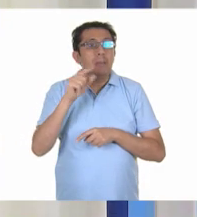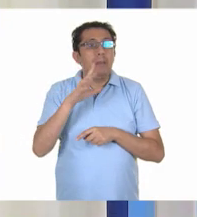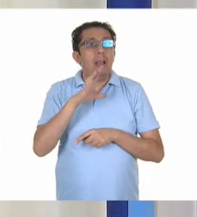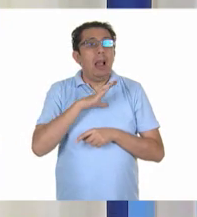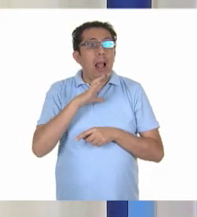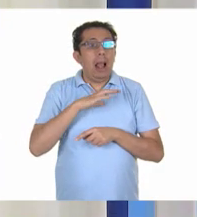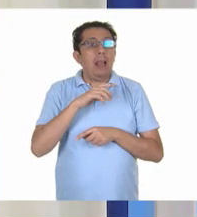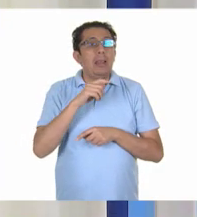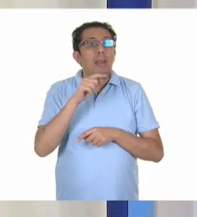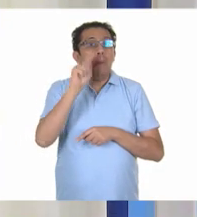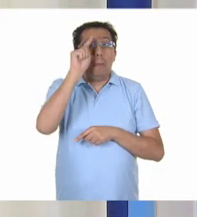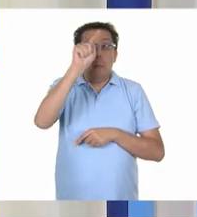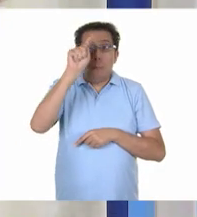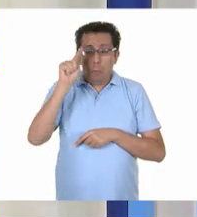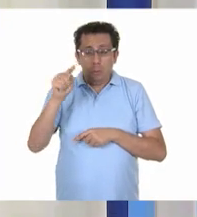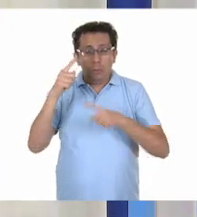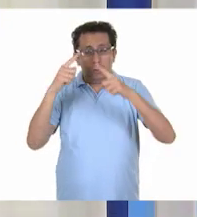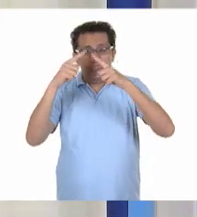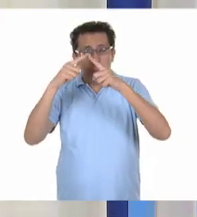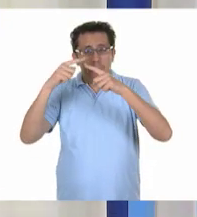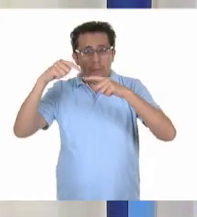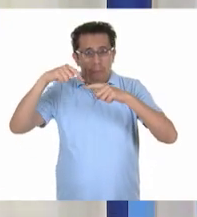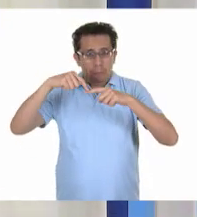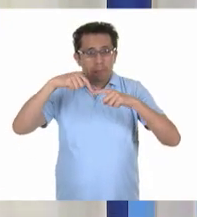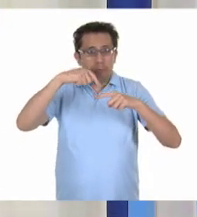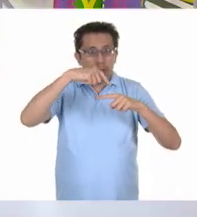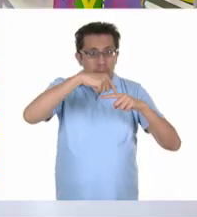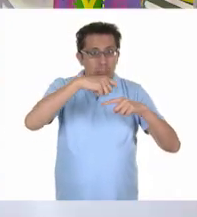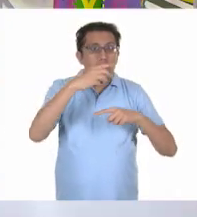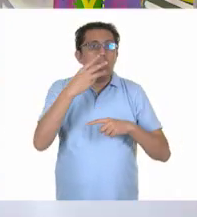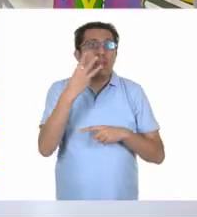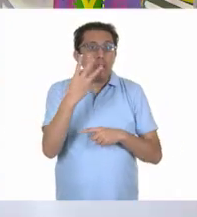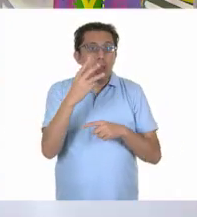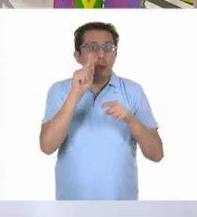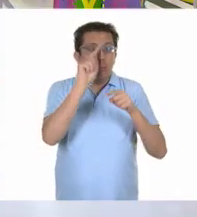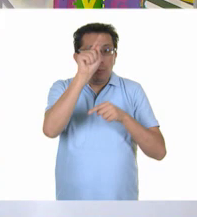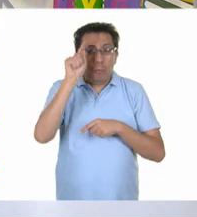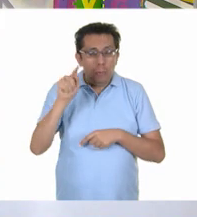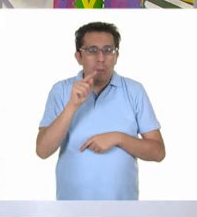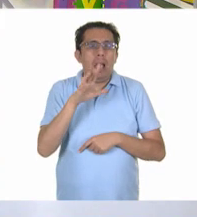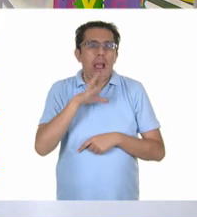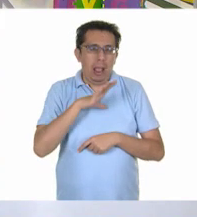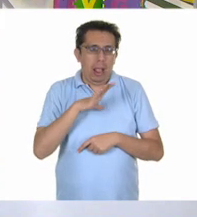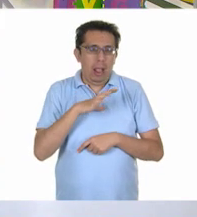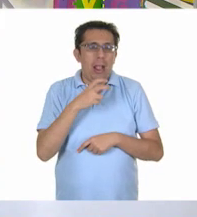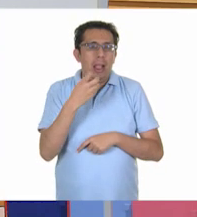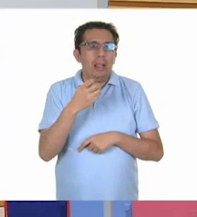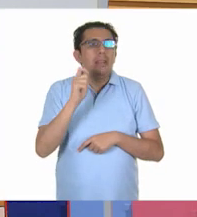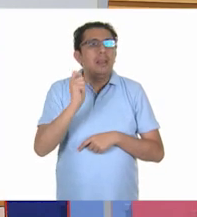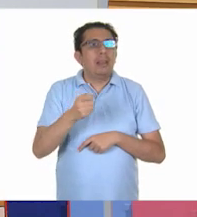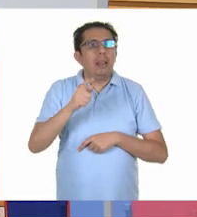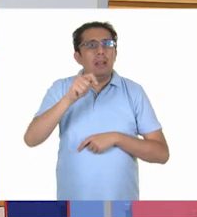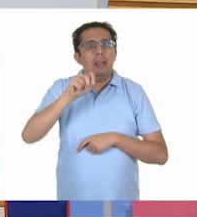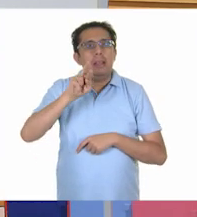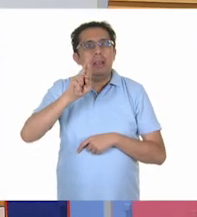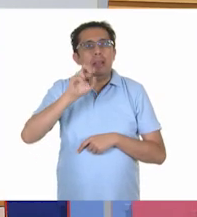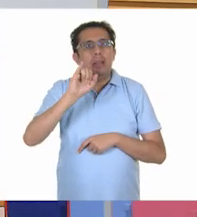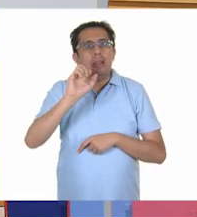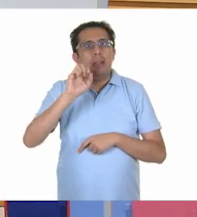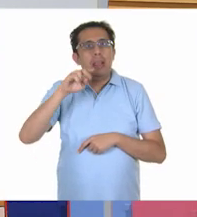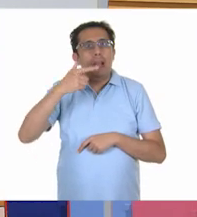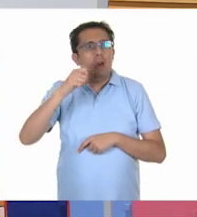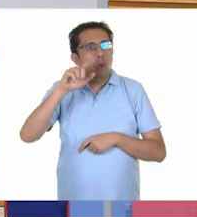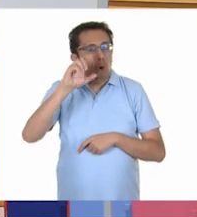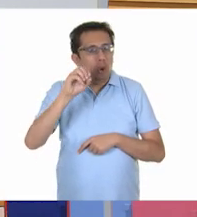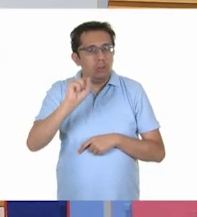y tres vértices. Ah, muy bien. Ajá. Vamos a pegarlo. En los triángulos. Pero tiene un nombre especial